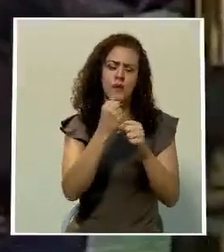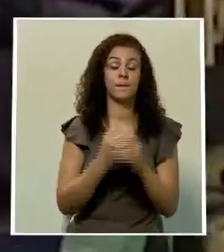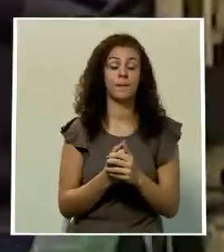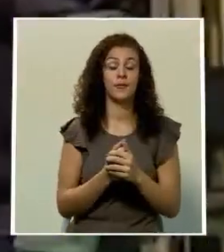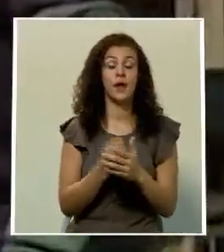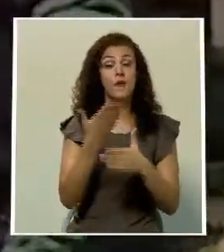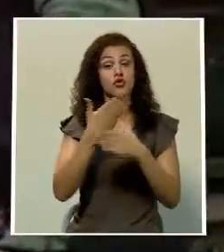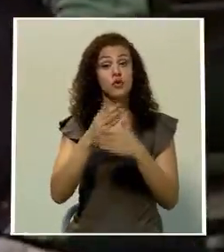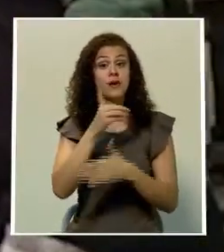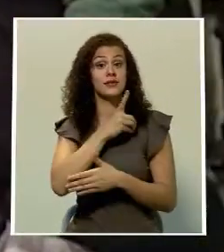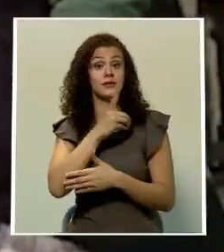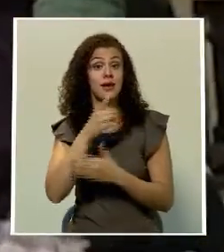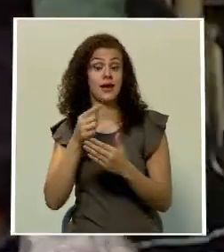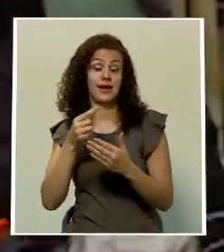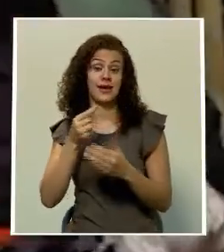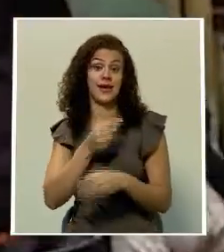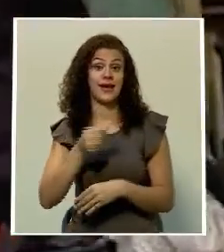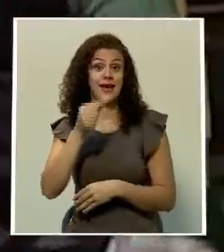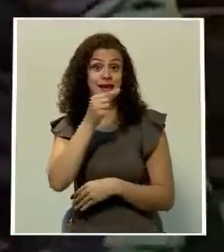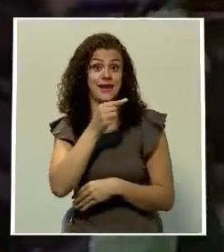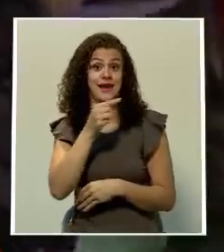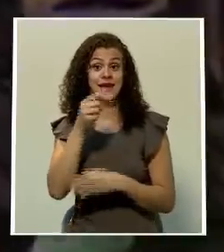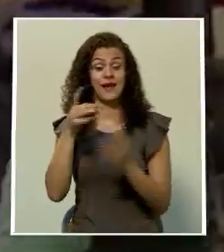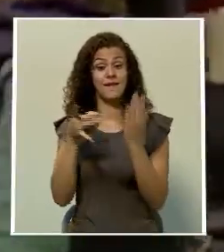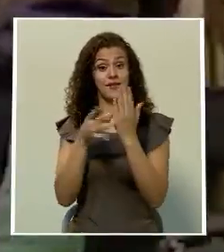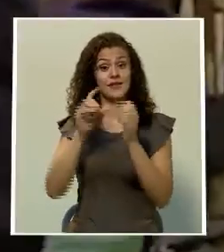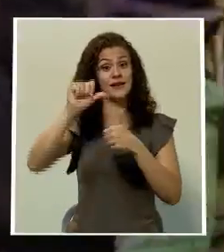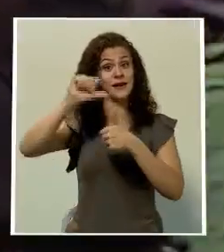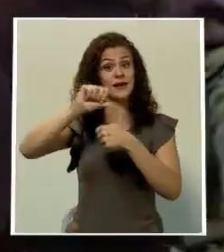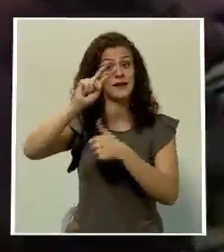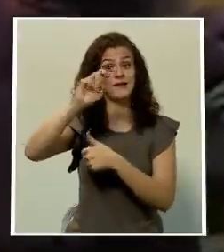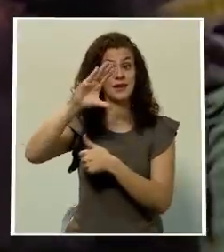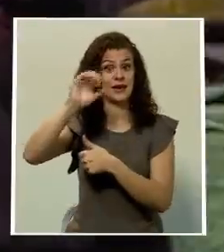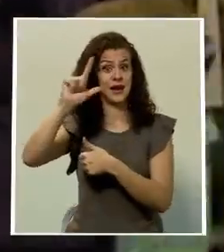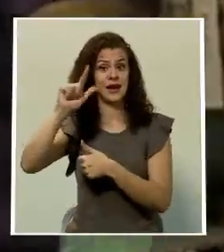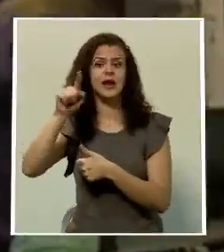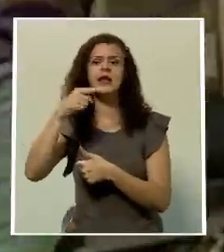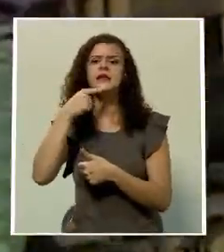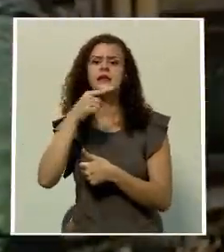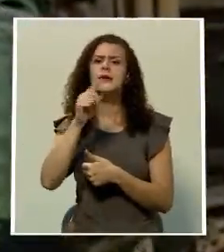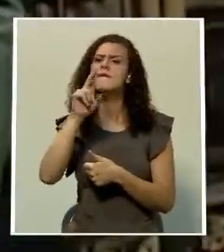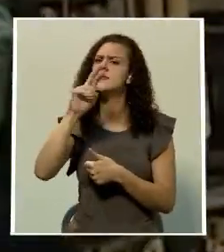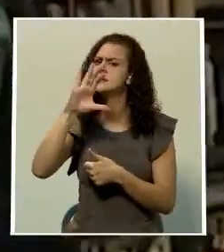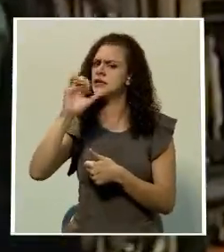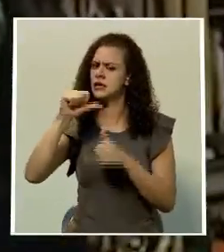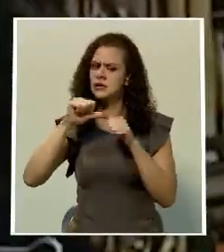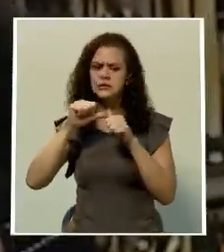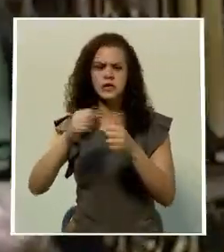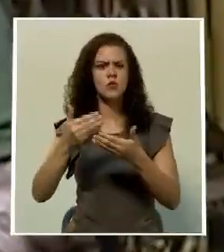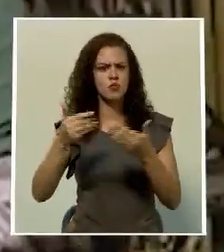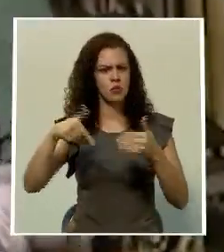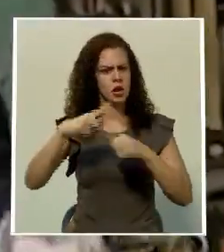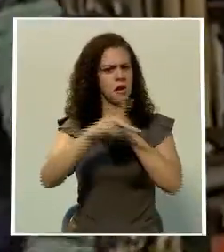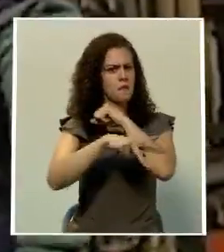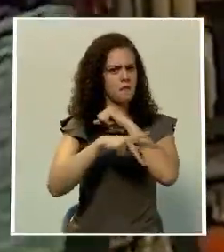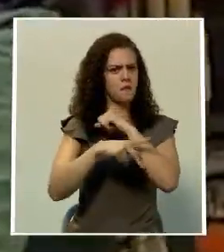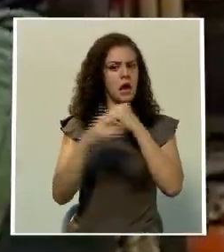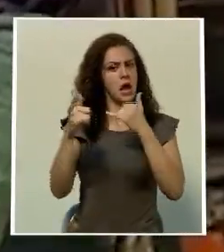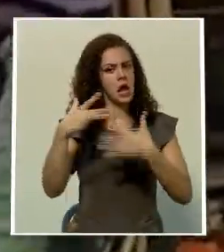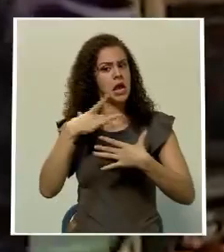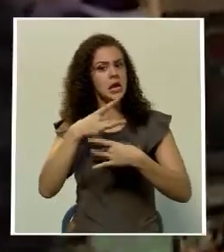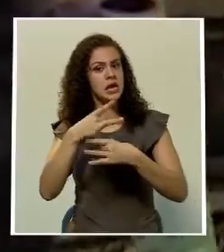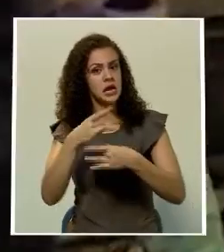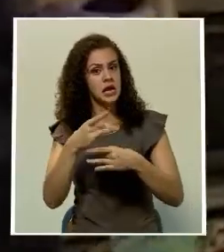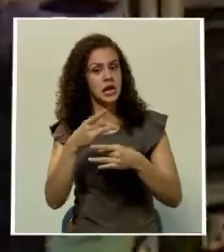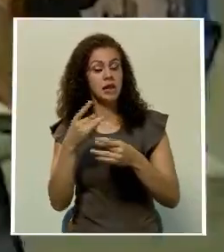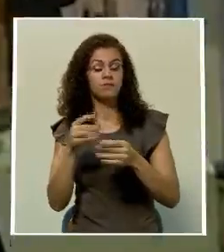su parte, el director general del Grupo Vidriero Centroamericano, Vical, explicó que Vicesa sigue produciendo en el país y está